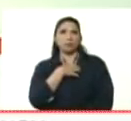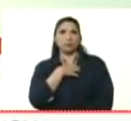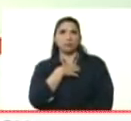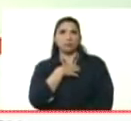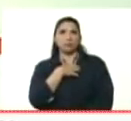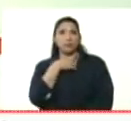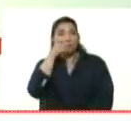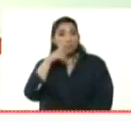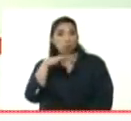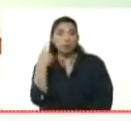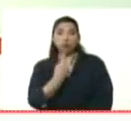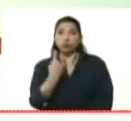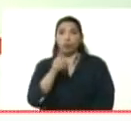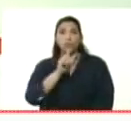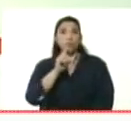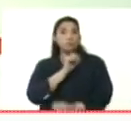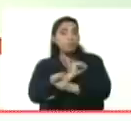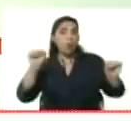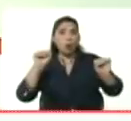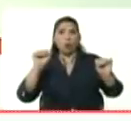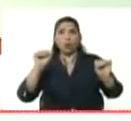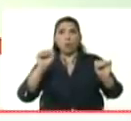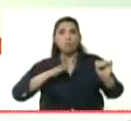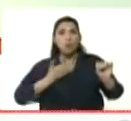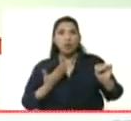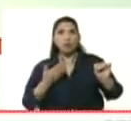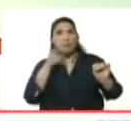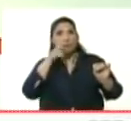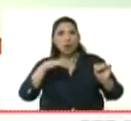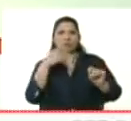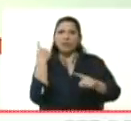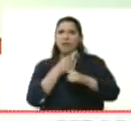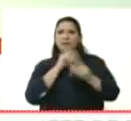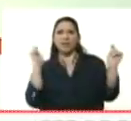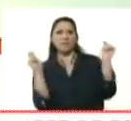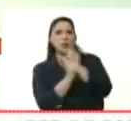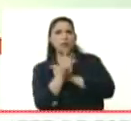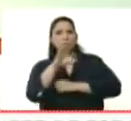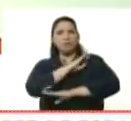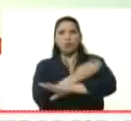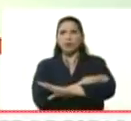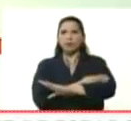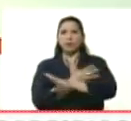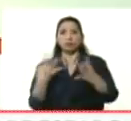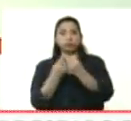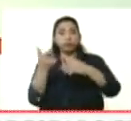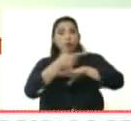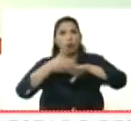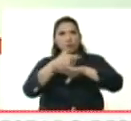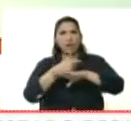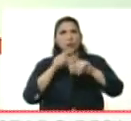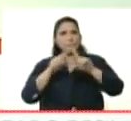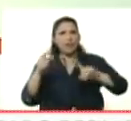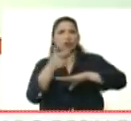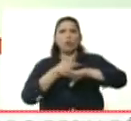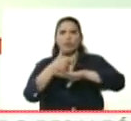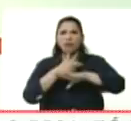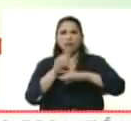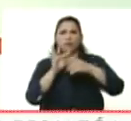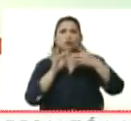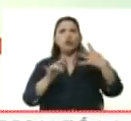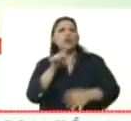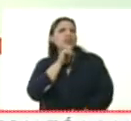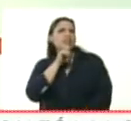Y un pueblo solo tampoco va a poder. Pero los pueblos deben transformar esa fuerza en gobierno. Pero un gobierno en función de quién, del